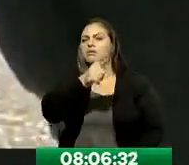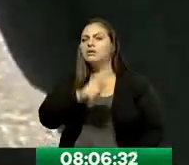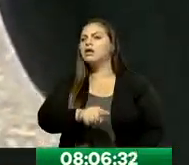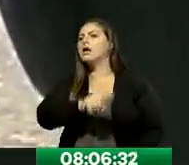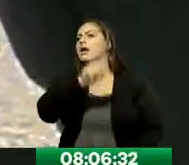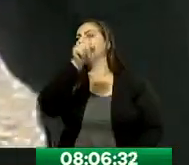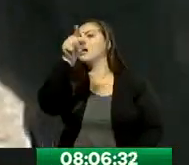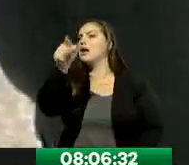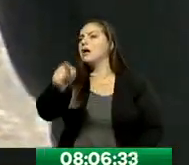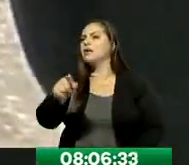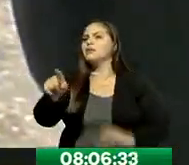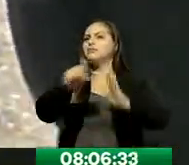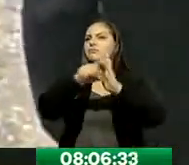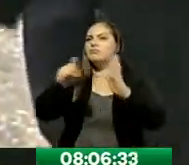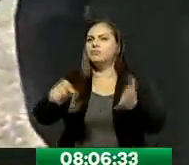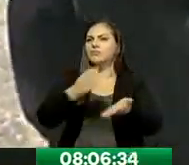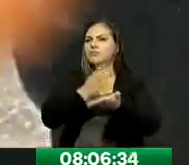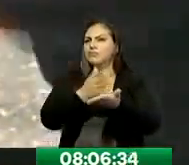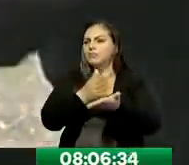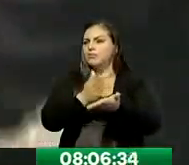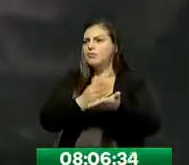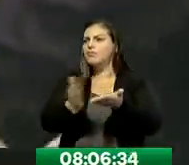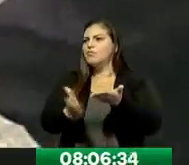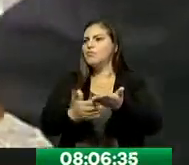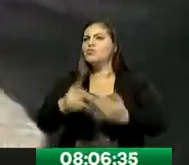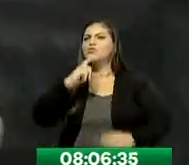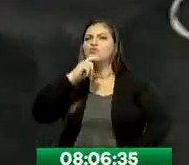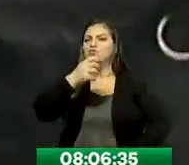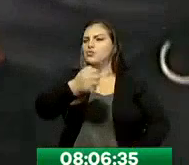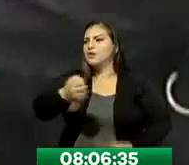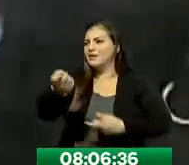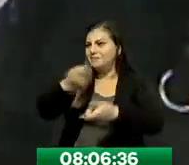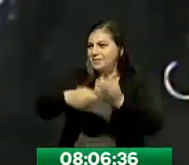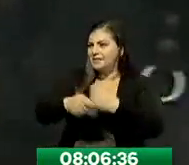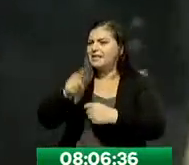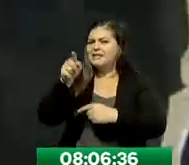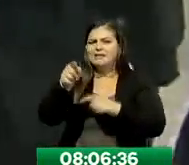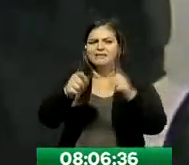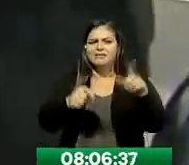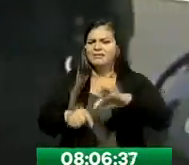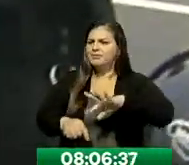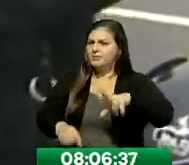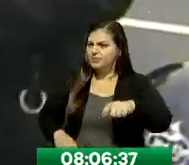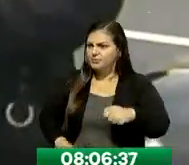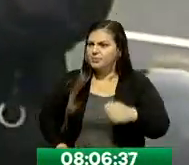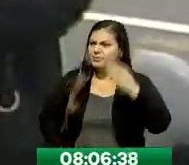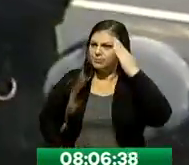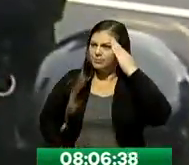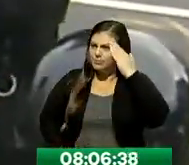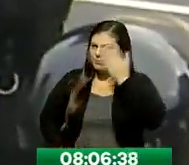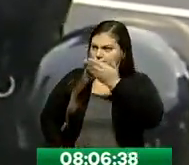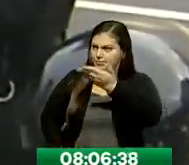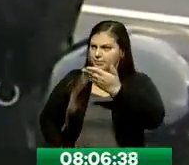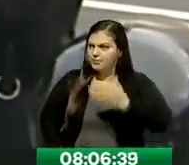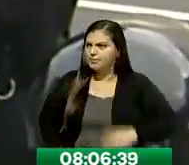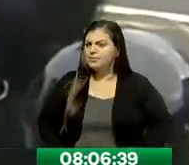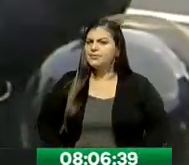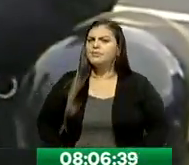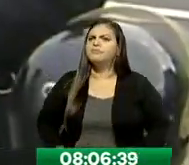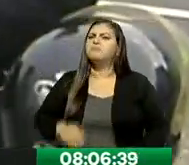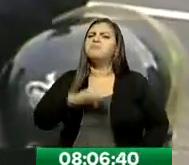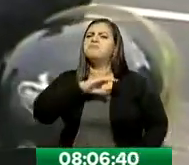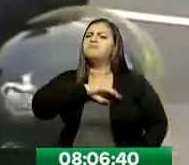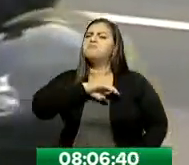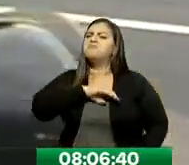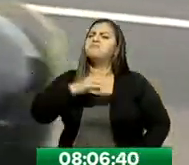de electrodomésticos, donde incluso la policía logró capturar a los antisociales, es decir, se está trabajando en ese sentido. Así es, no